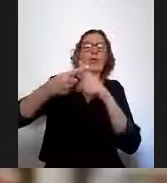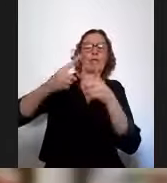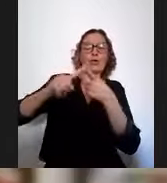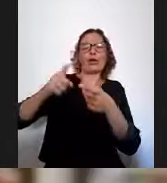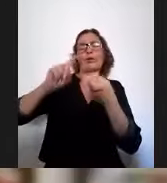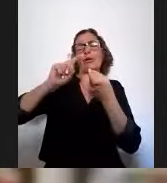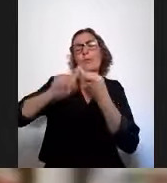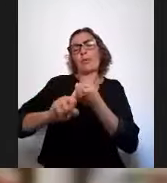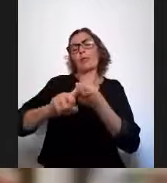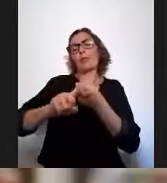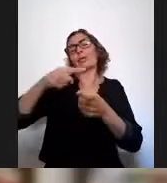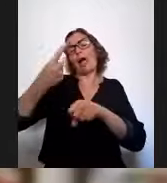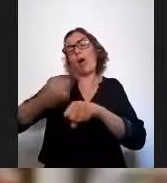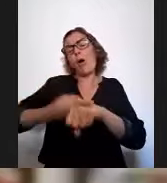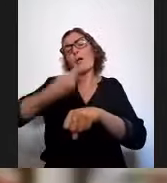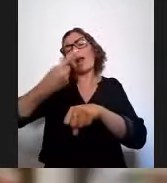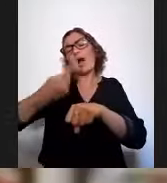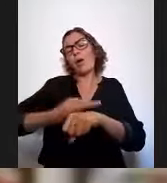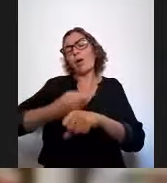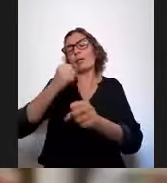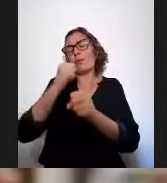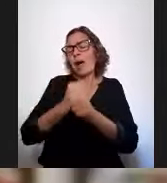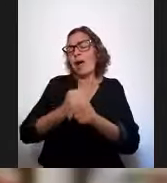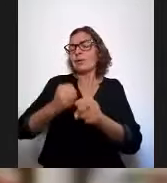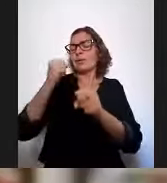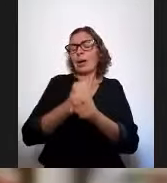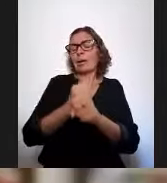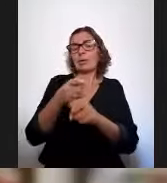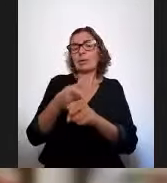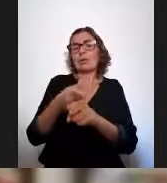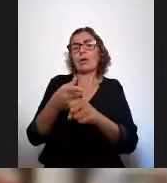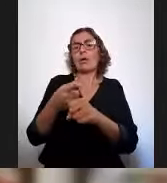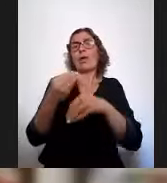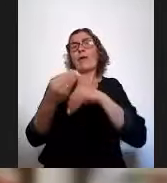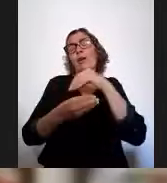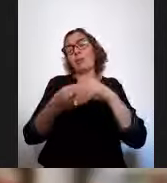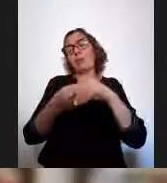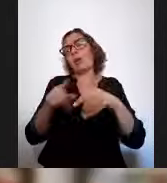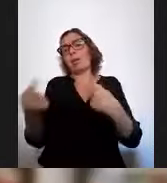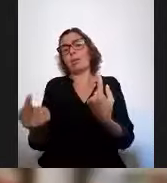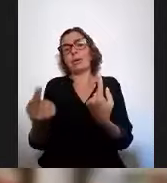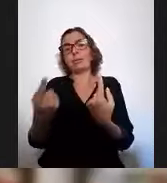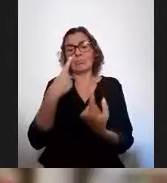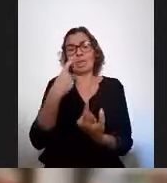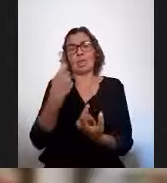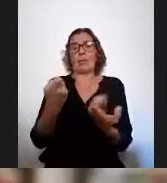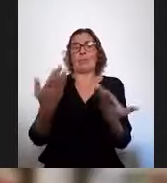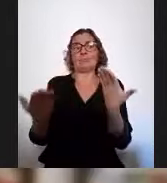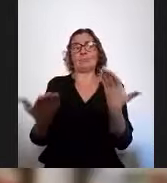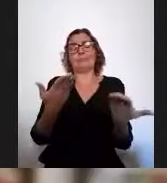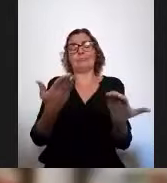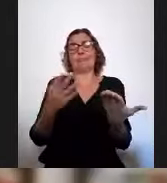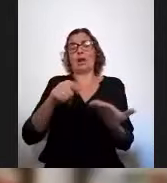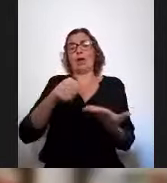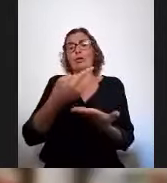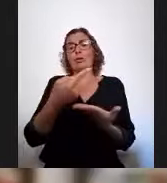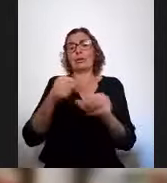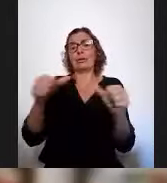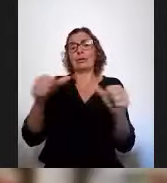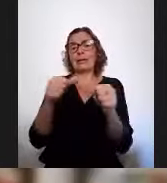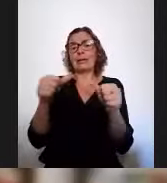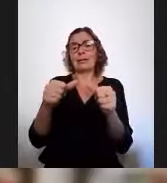estás dedicando muchas horas en esto y no a la familia, y después te das cuenta que hay otro que lo está haciendo y